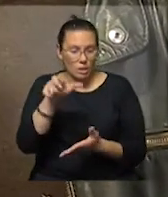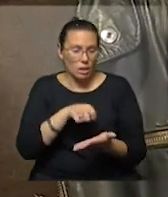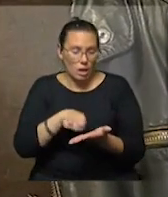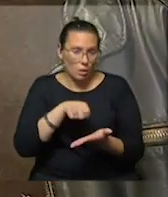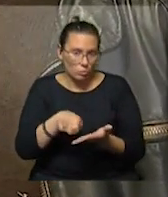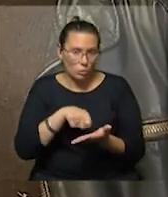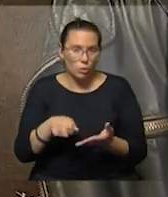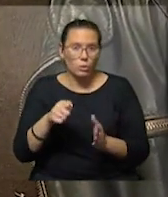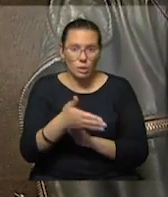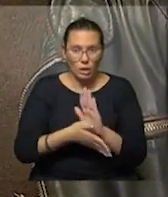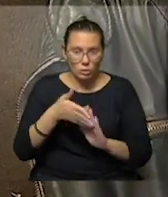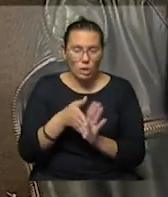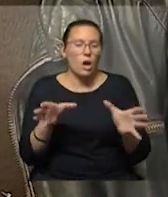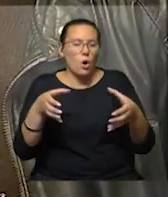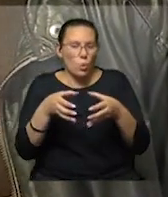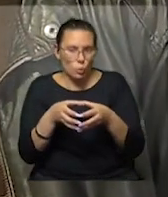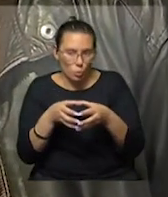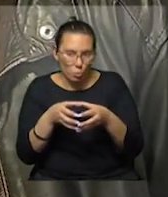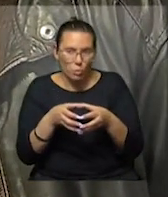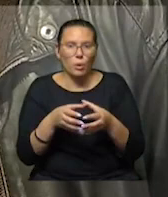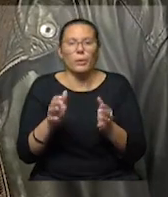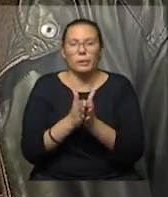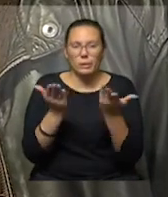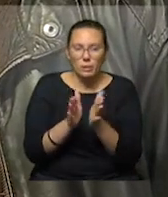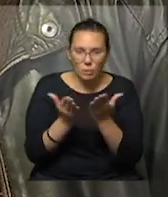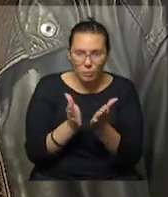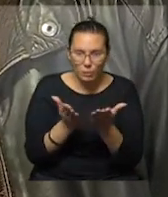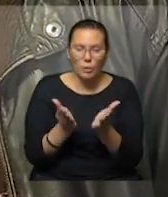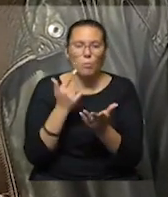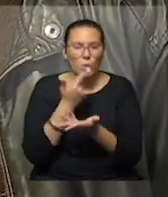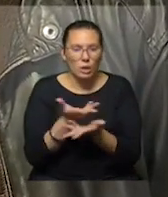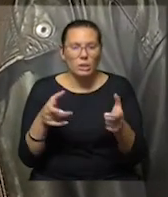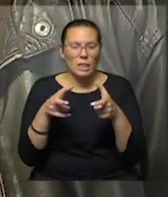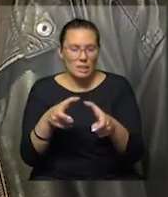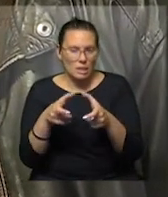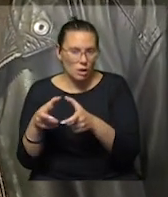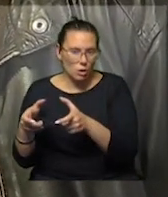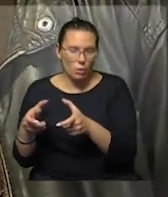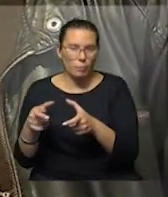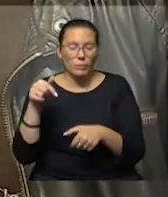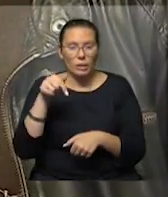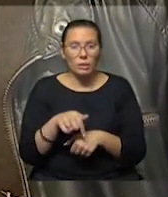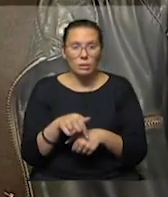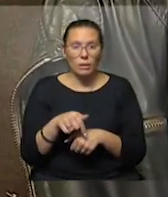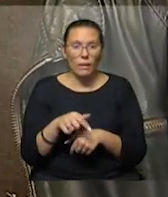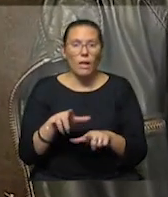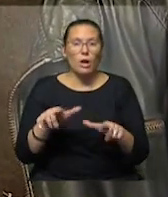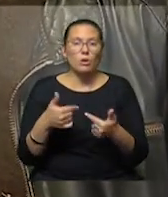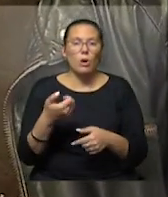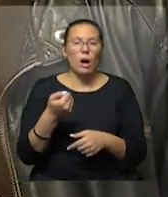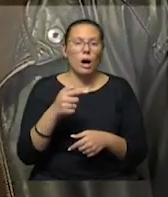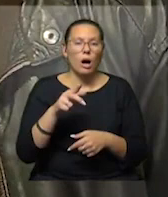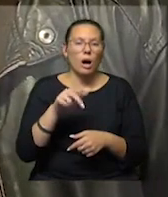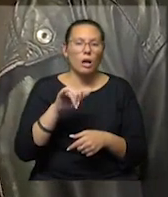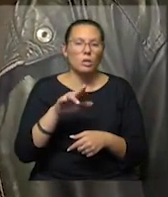desde las bandas que van a participar bueno los libros este que se muestran las disquerías en esta ocasión por ejemplo no va a estar allí Pero